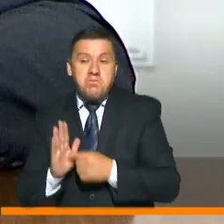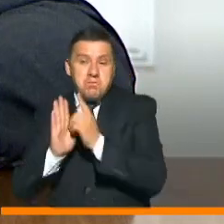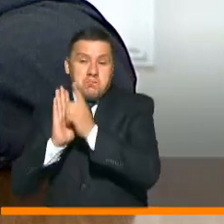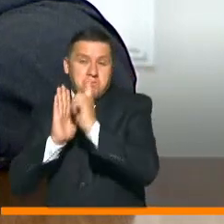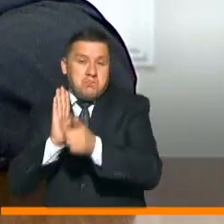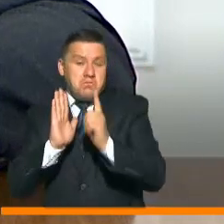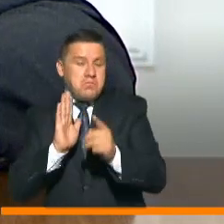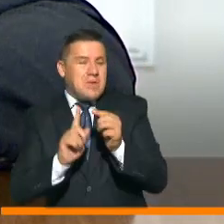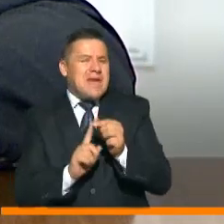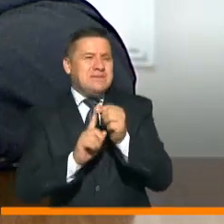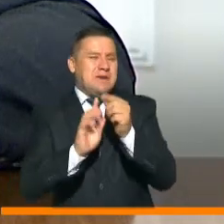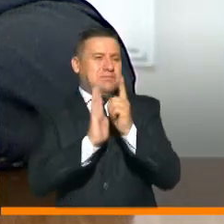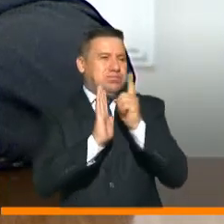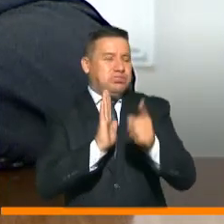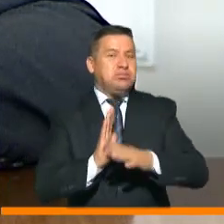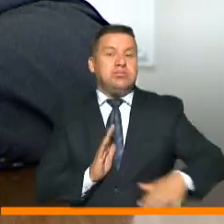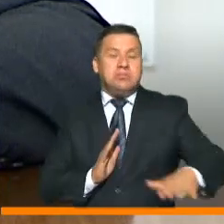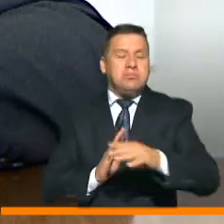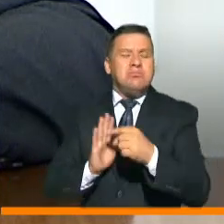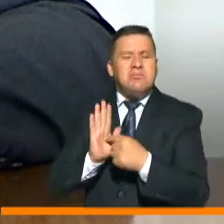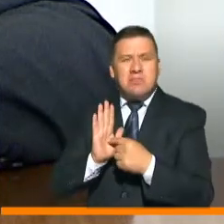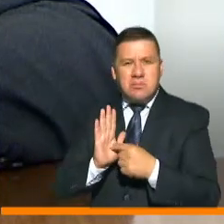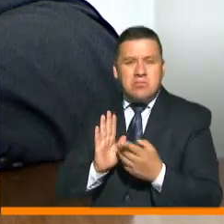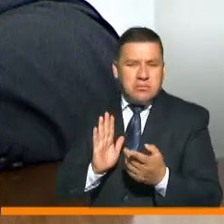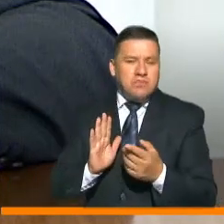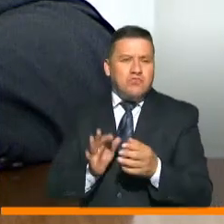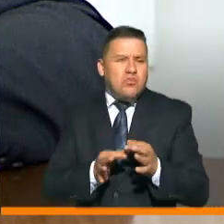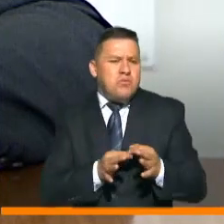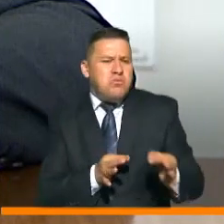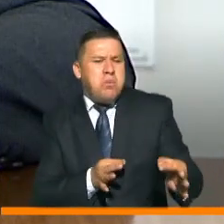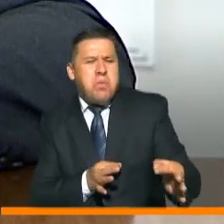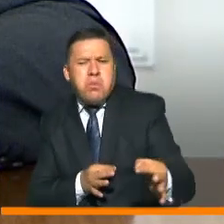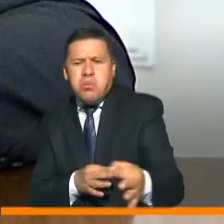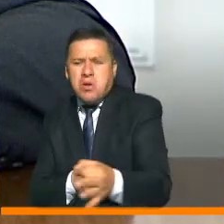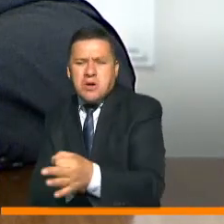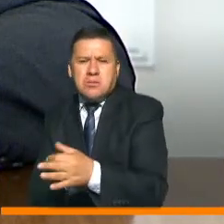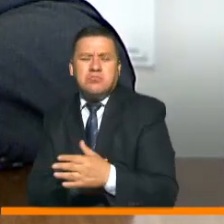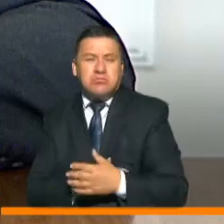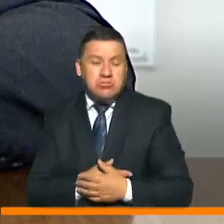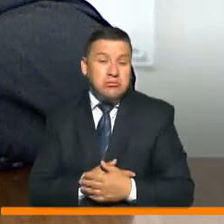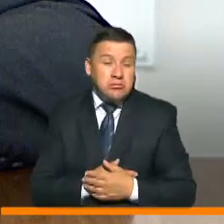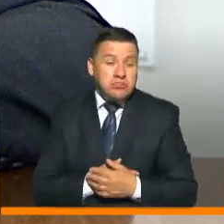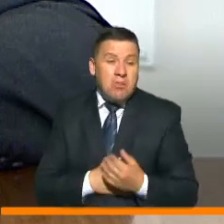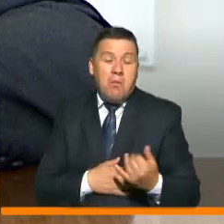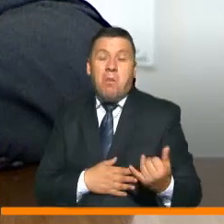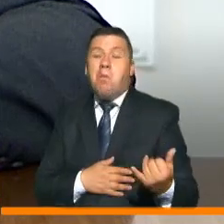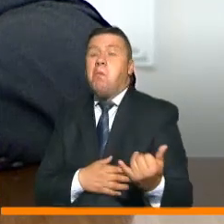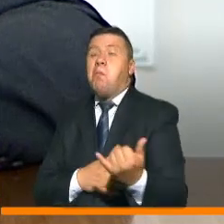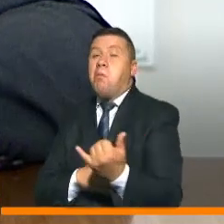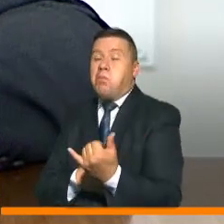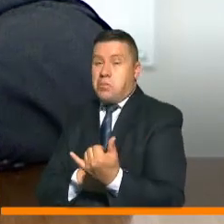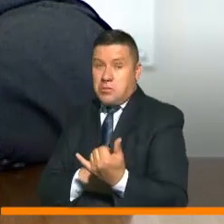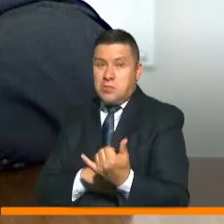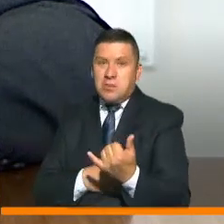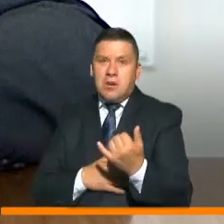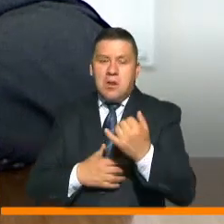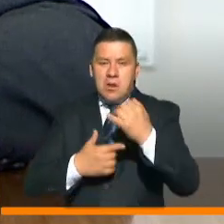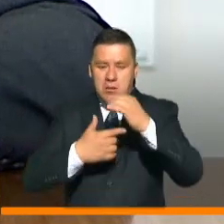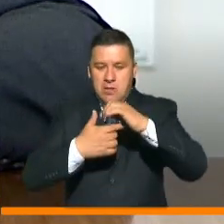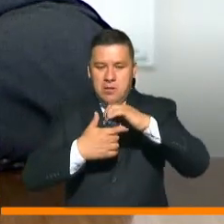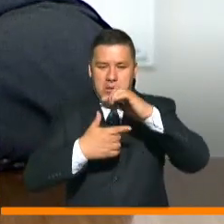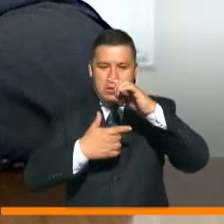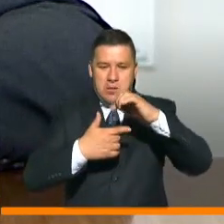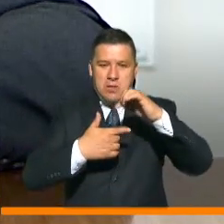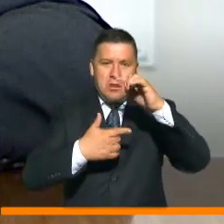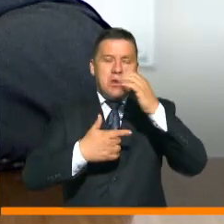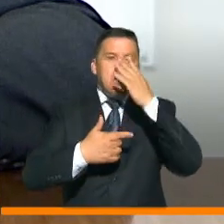son medidas especiales que se aplican en los municipios en donde exista también la variación de